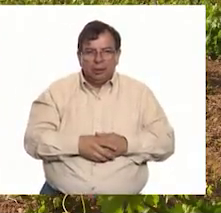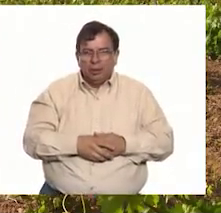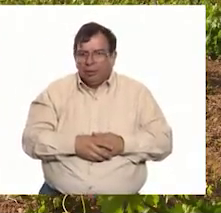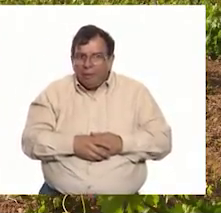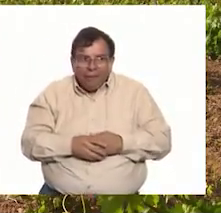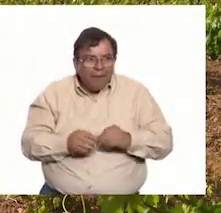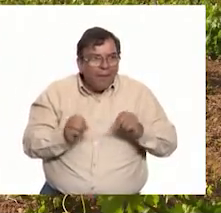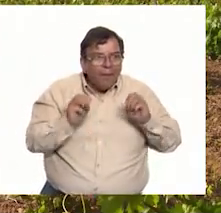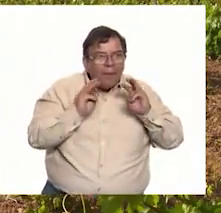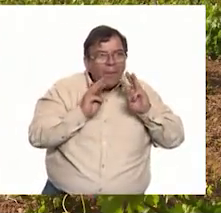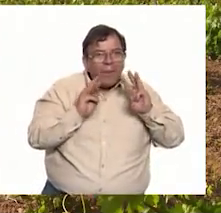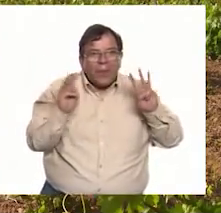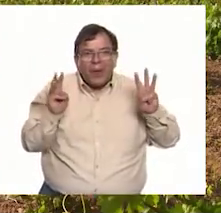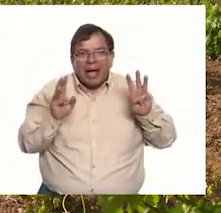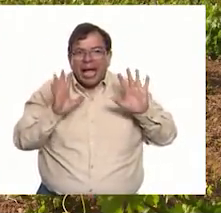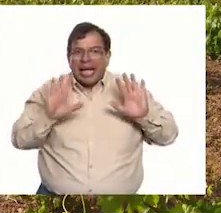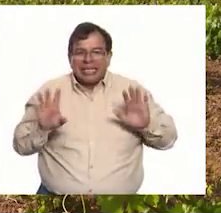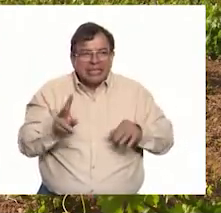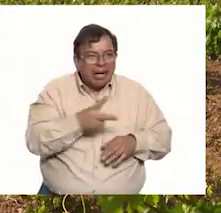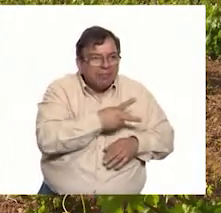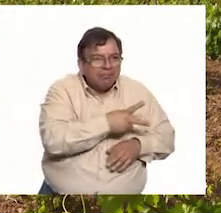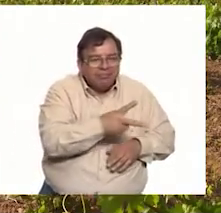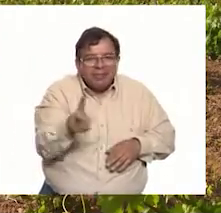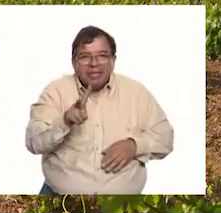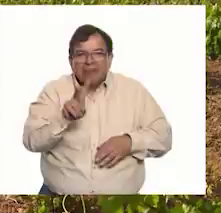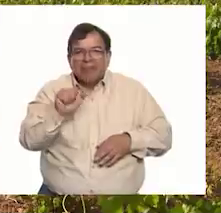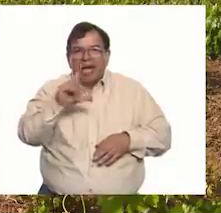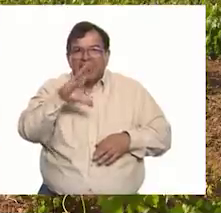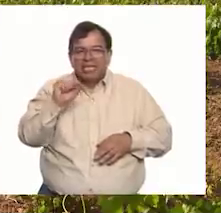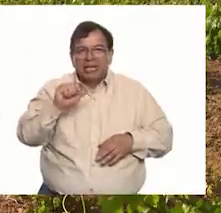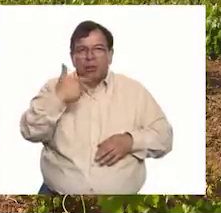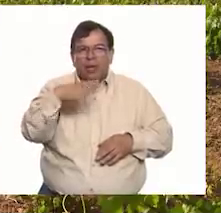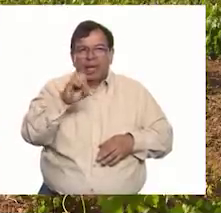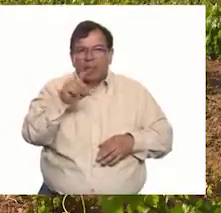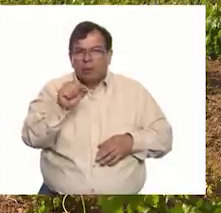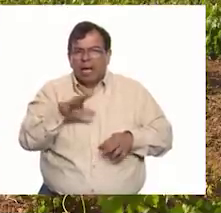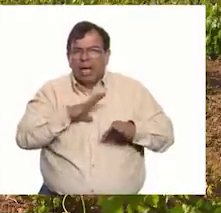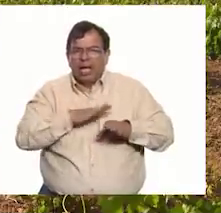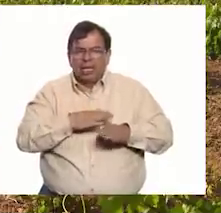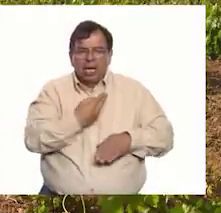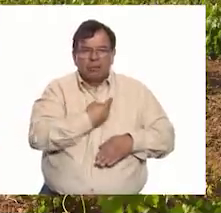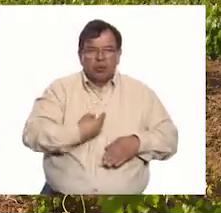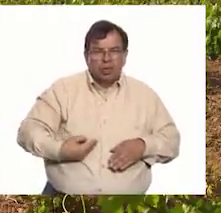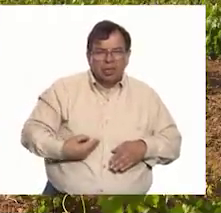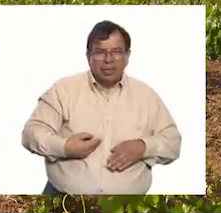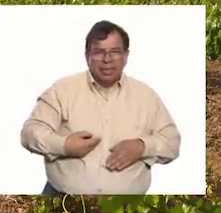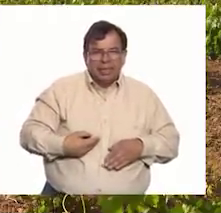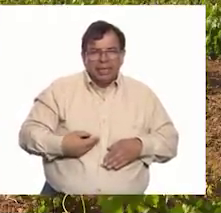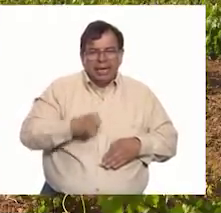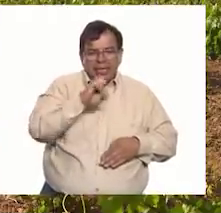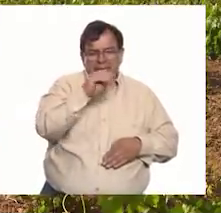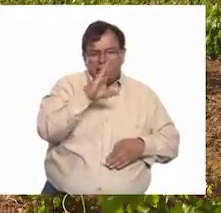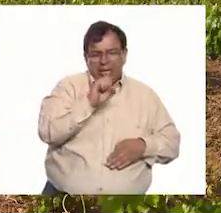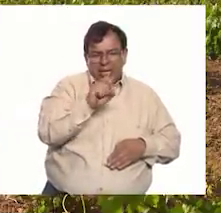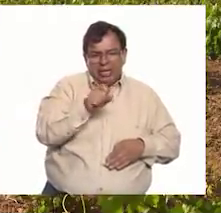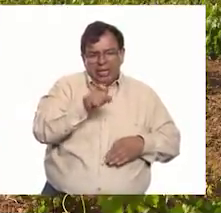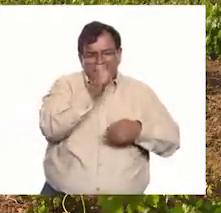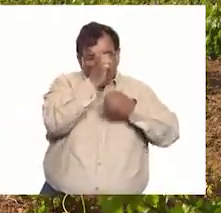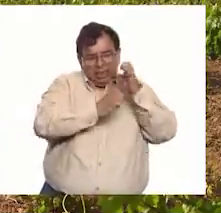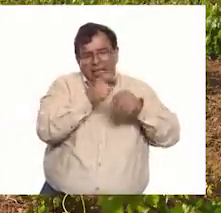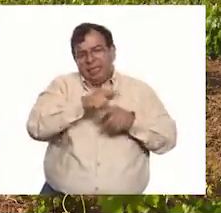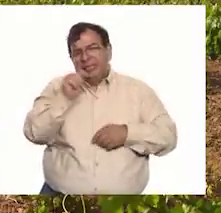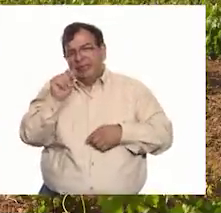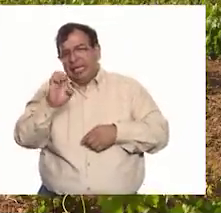¡Wow! Estamos ya en el Valle de Guadalupe, que se localiza entre los municipios de Ensenada y Tecate,